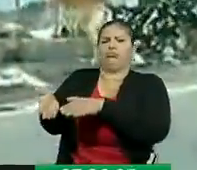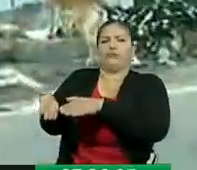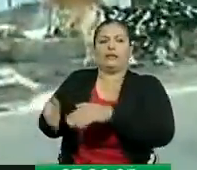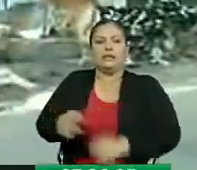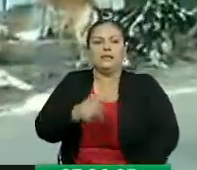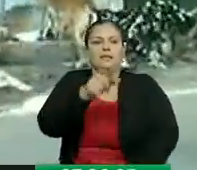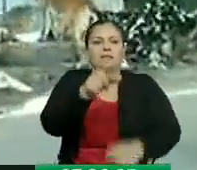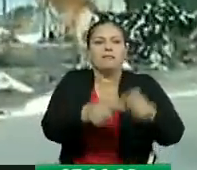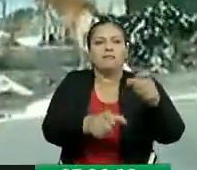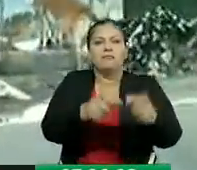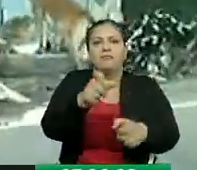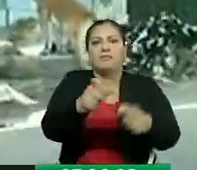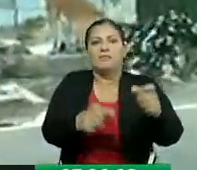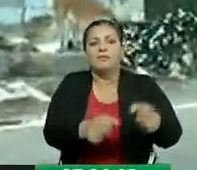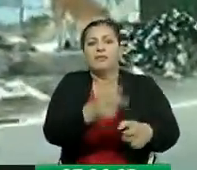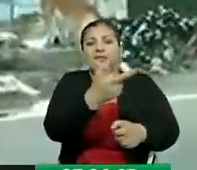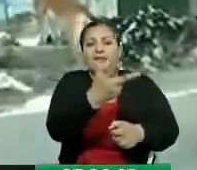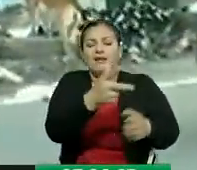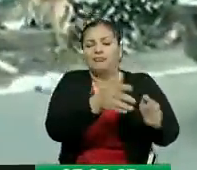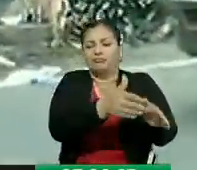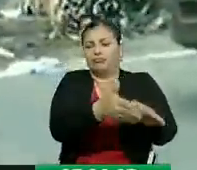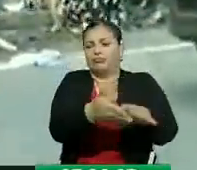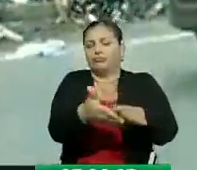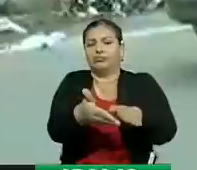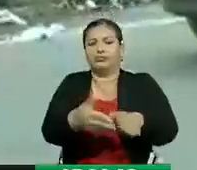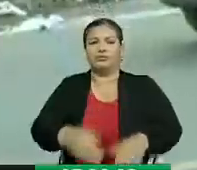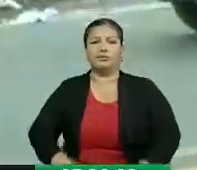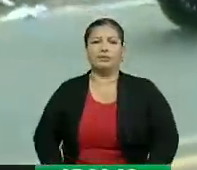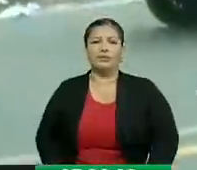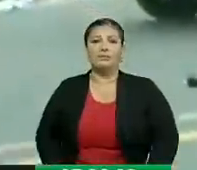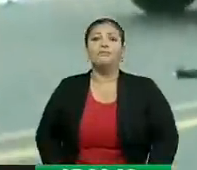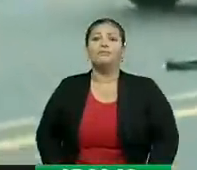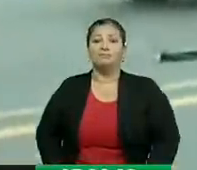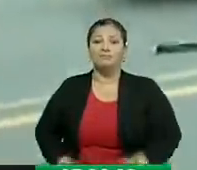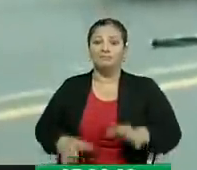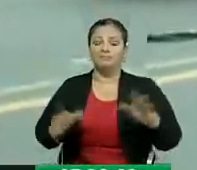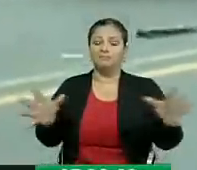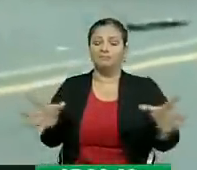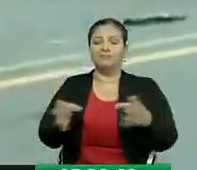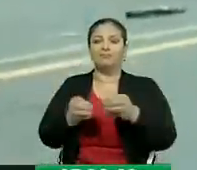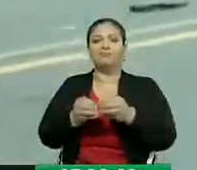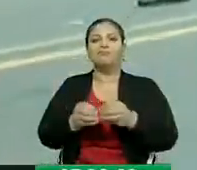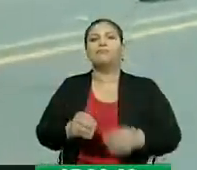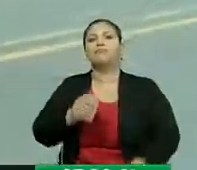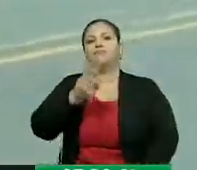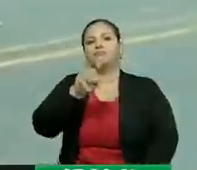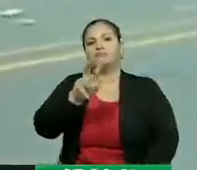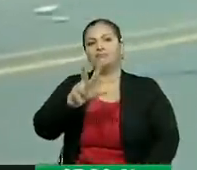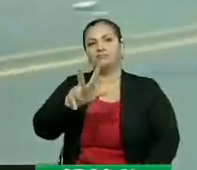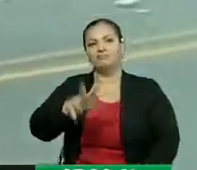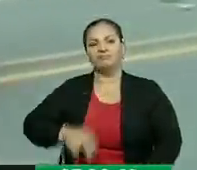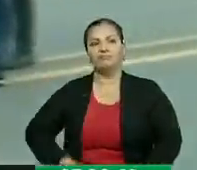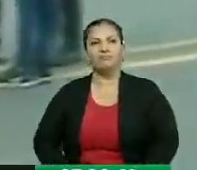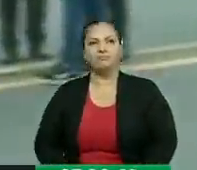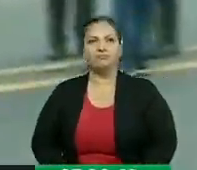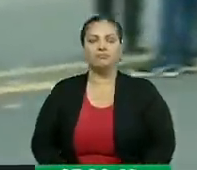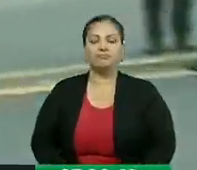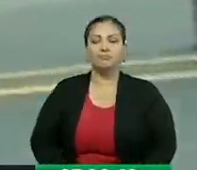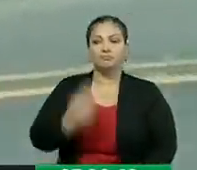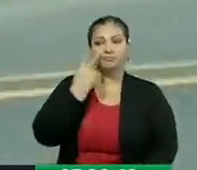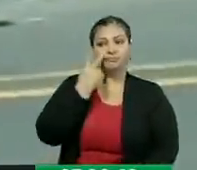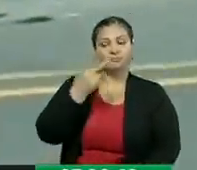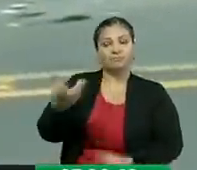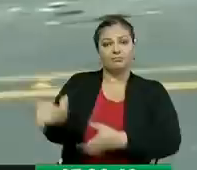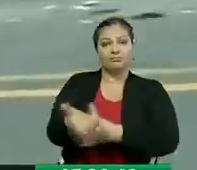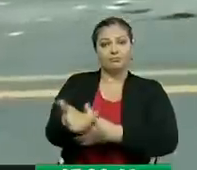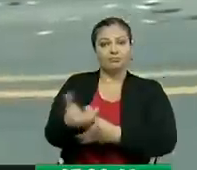Al momento se han contabilizado lamentablemente el fallecimiento de 23 personas. Estamos con la teniente Verónica Tapapanta del Cuerpo de Bomberos, quien